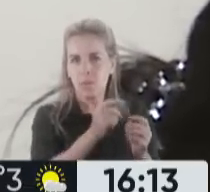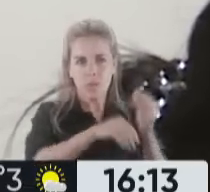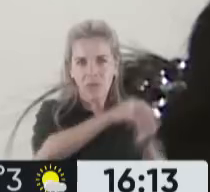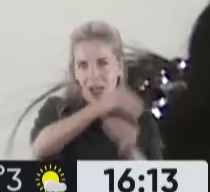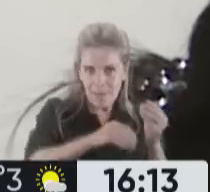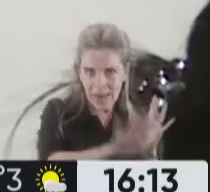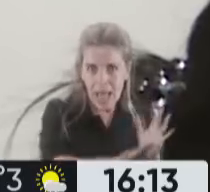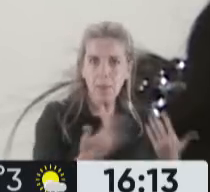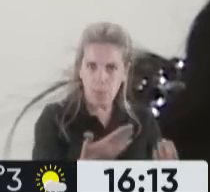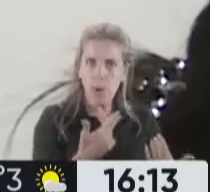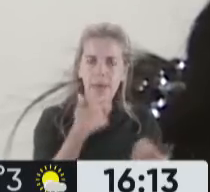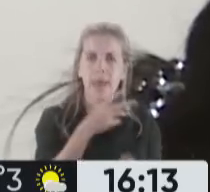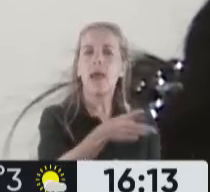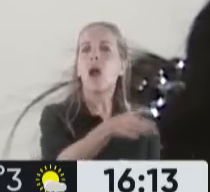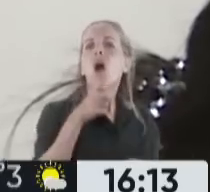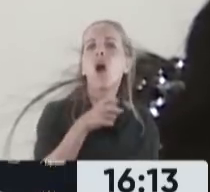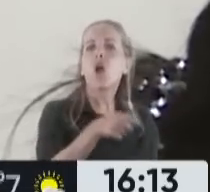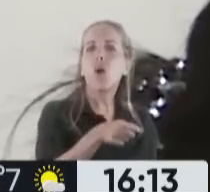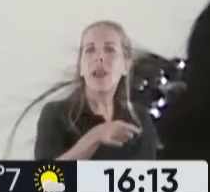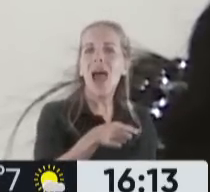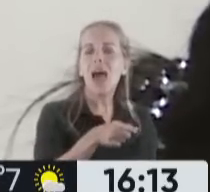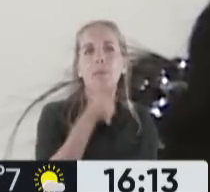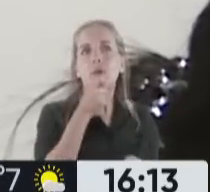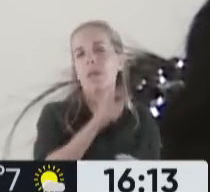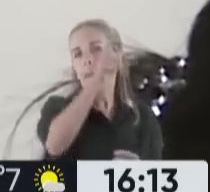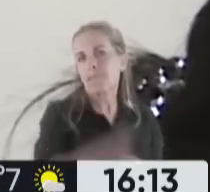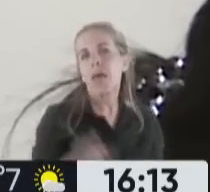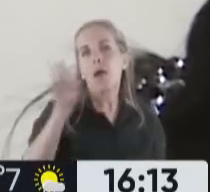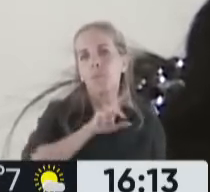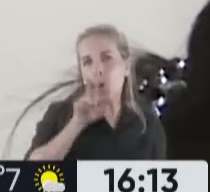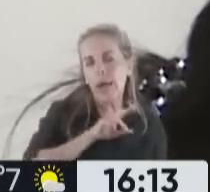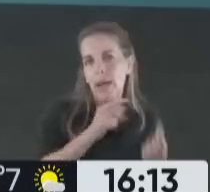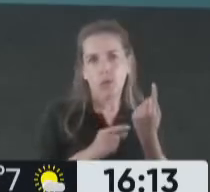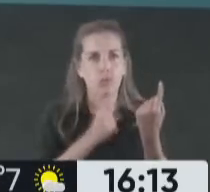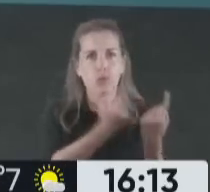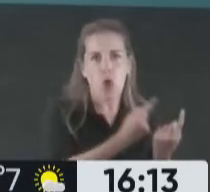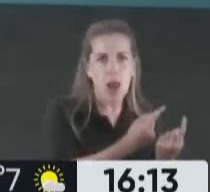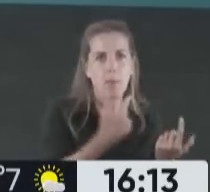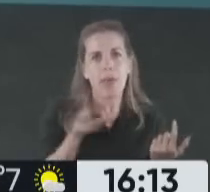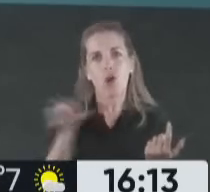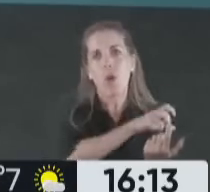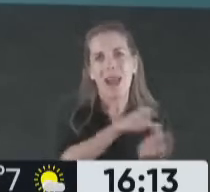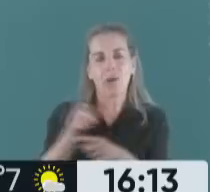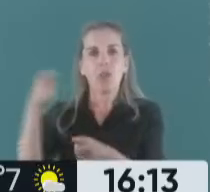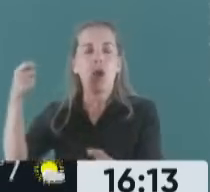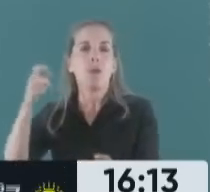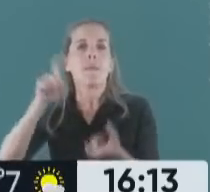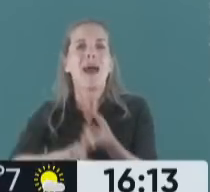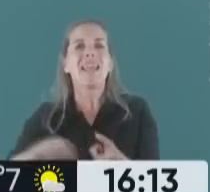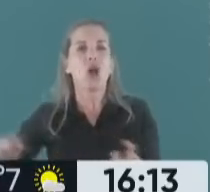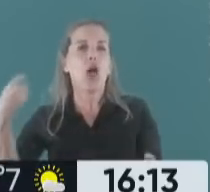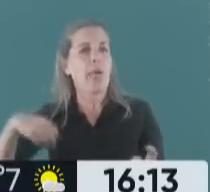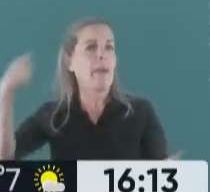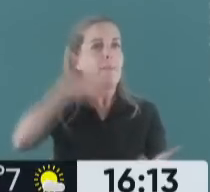justamente al dinero que les deben los maridos a estas mujeres, a estas familias. Gracias, Fabián. A ver, la verdad es que